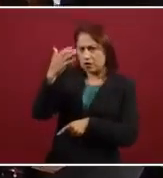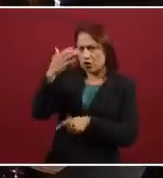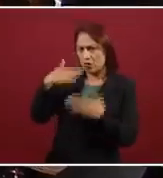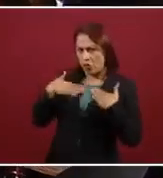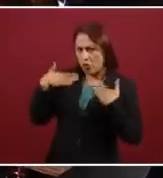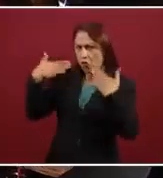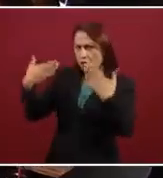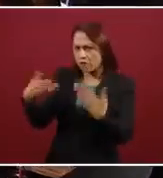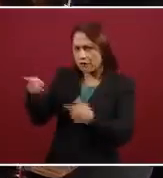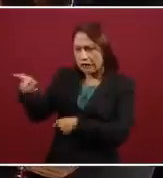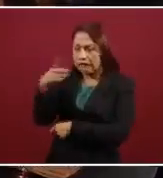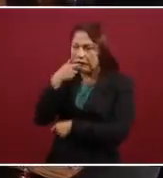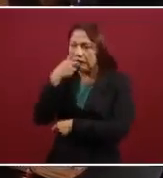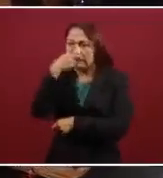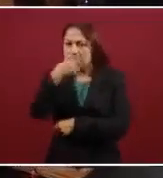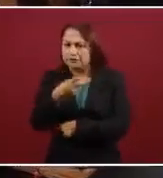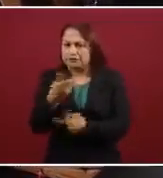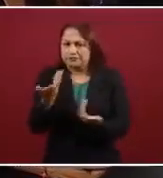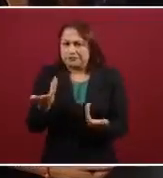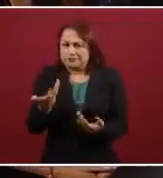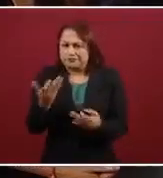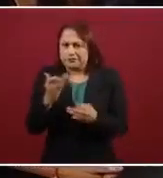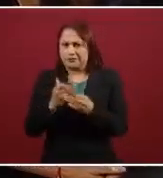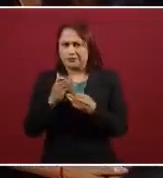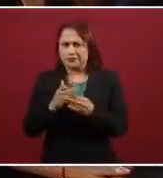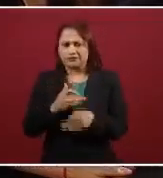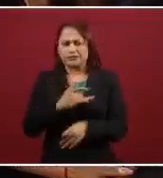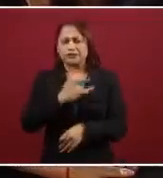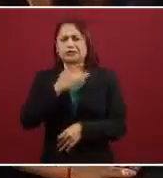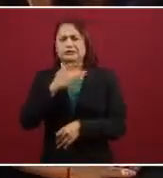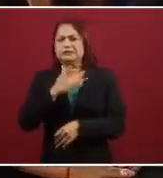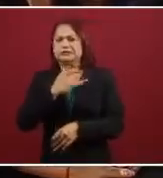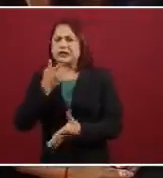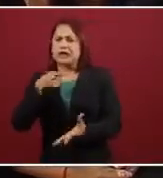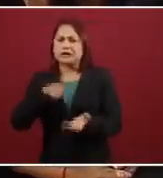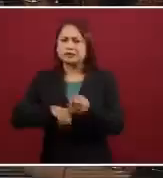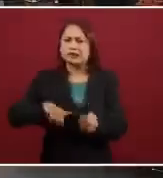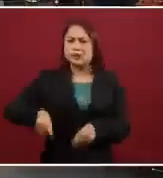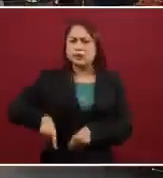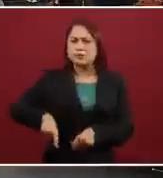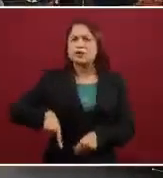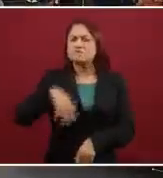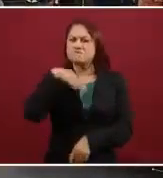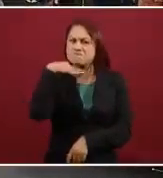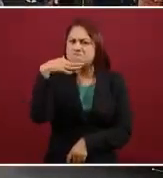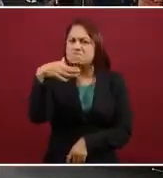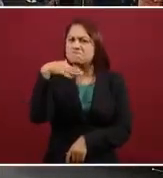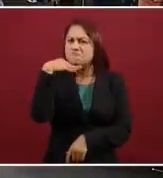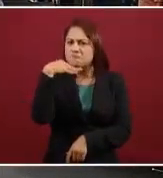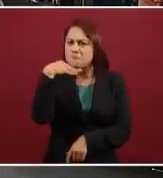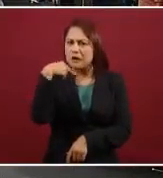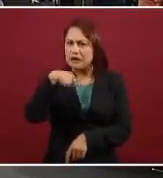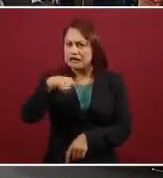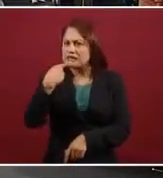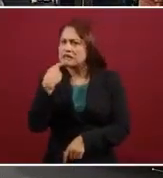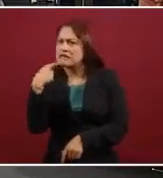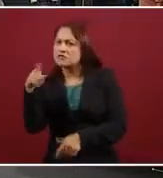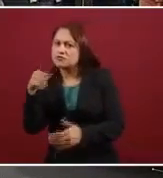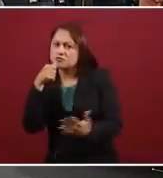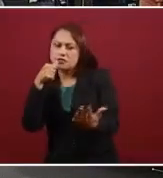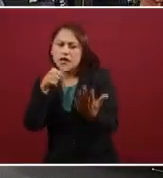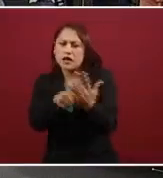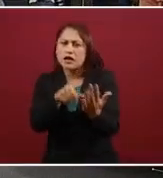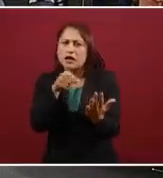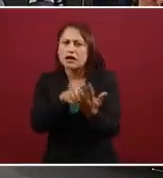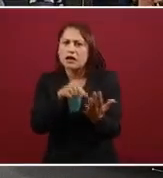puede pensar es que existe corrupción de alguna persona dentro del gobierno, y eso ya está denunciado en una carta que salió ayer. ¿No tendría